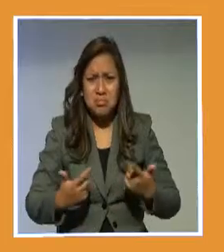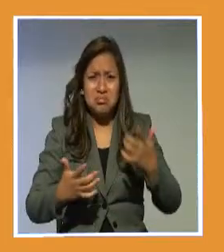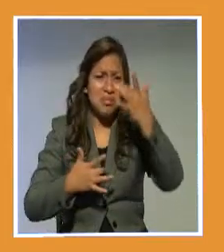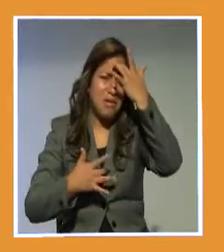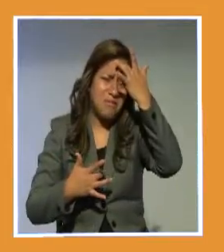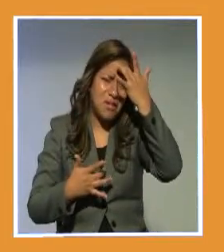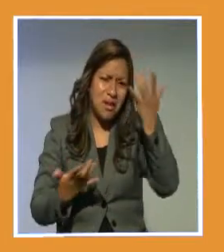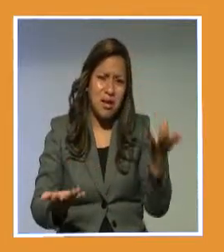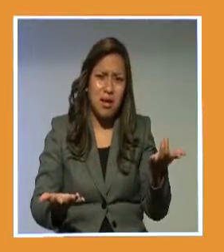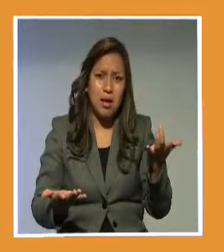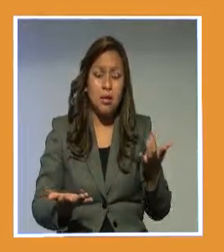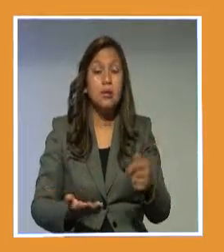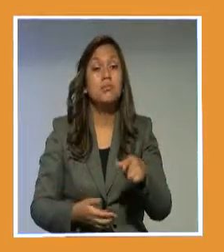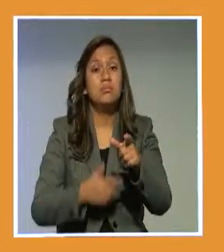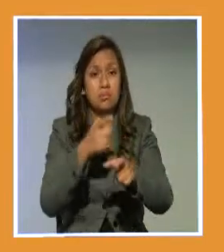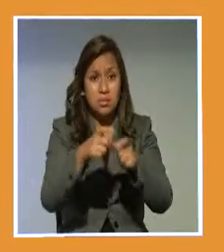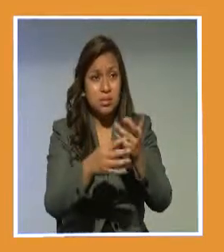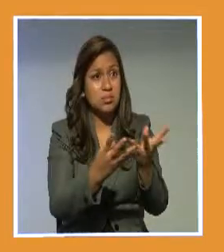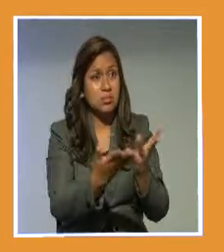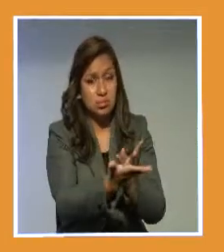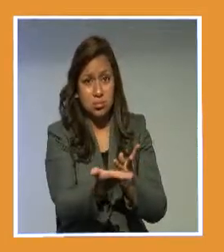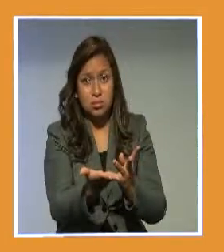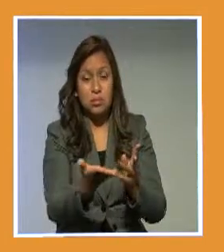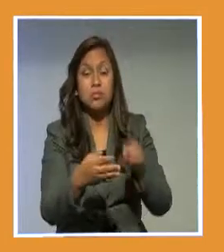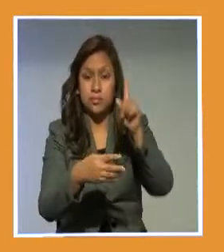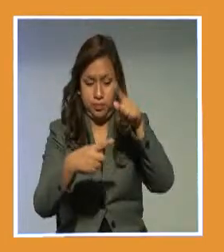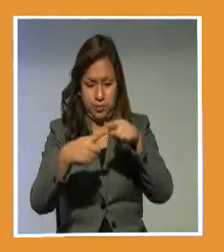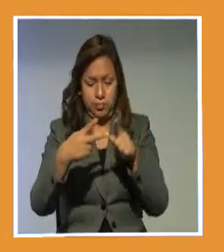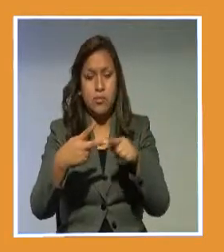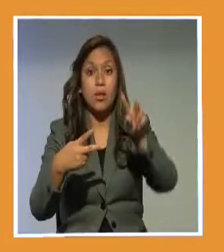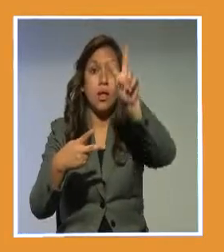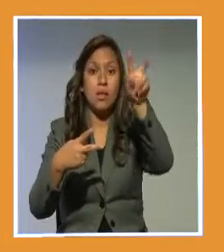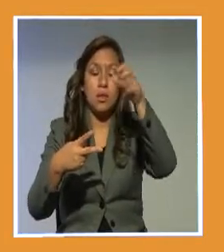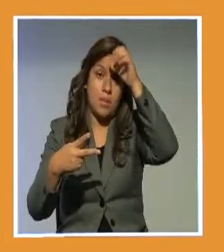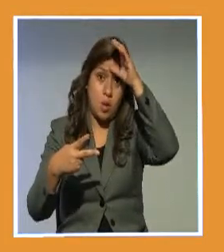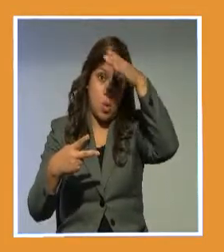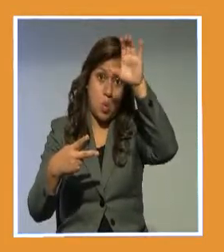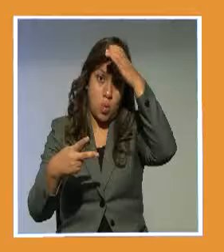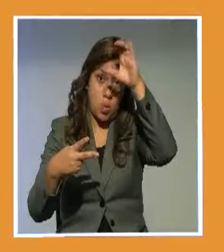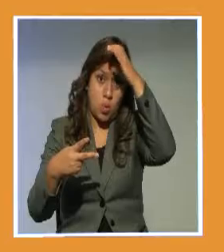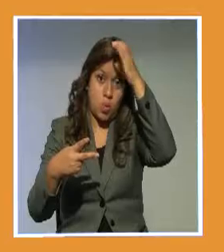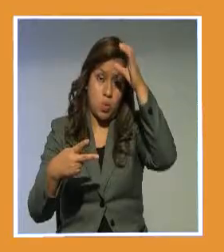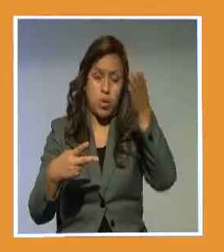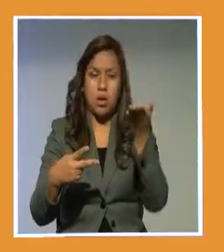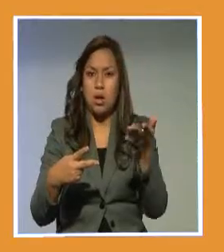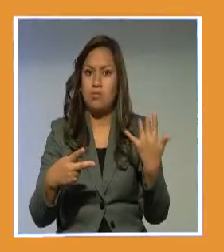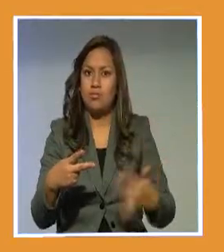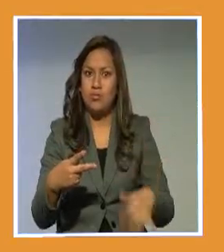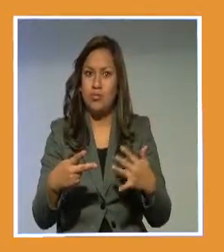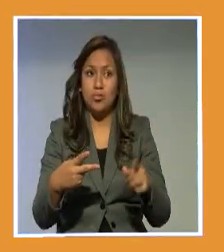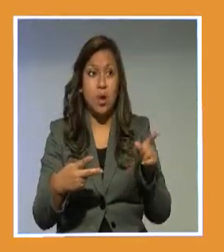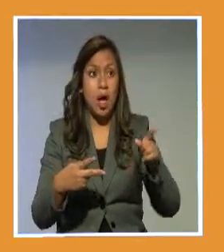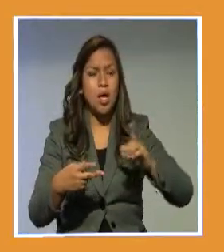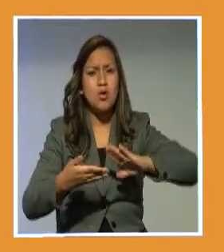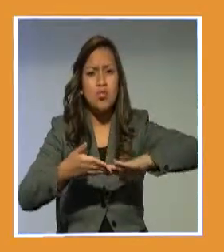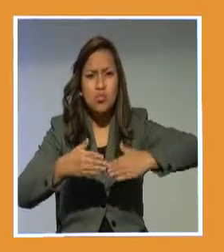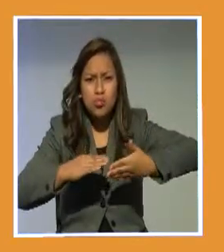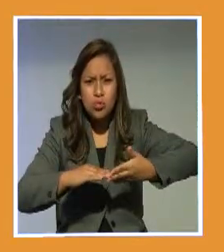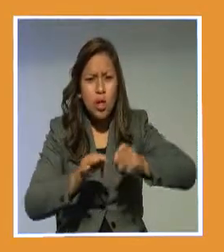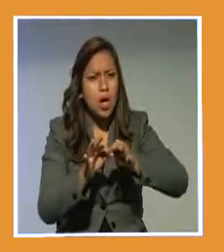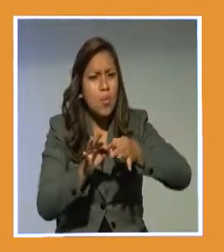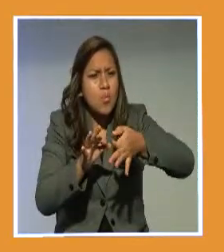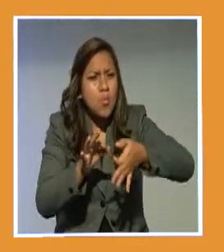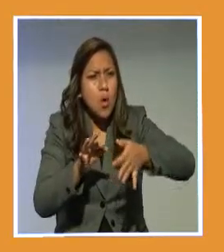son fundamentales, los temas culturales. Recordemos que en Amazonía tenemos una diversidad de pueblos, de